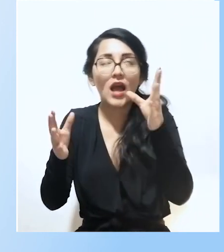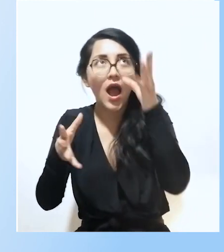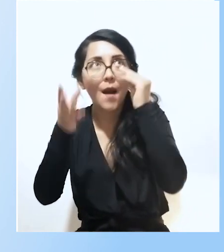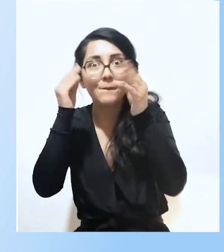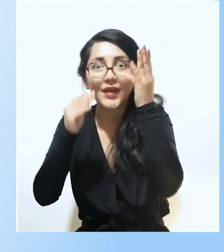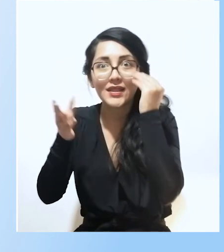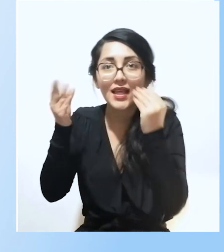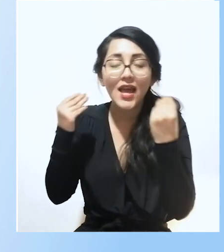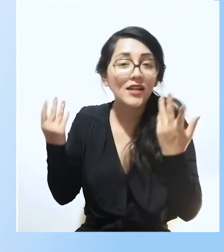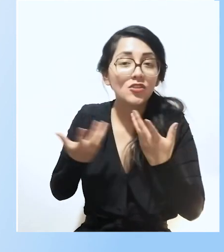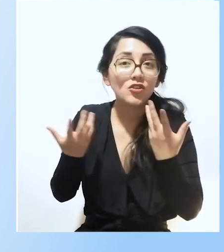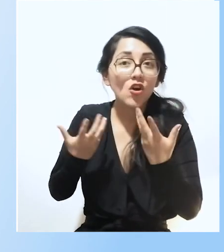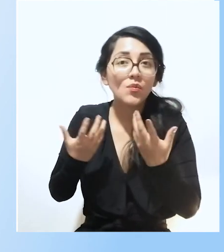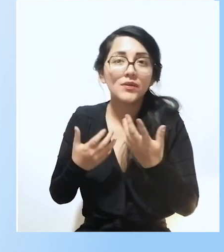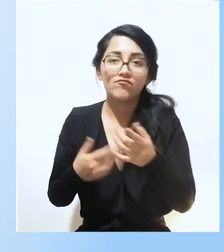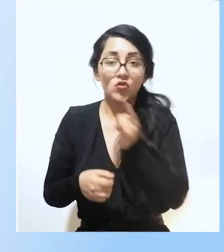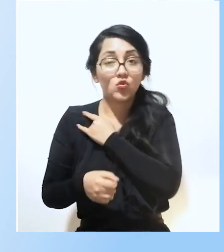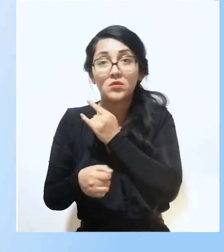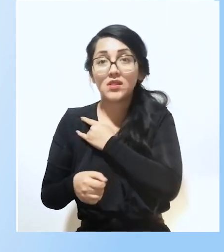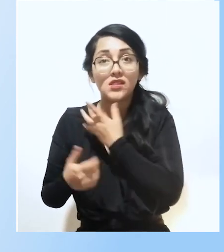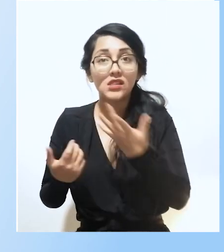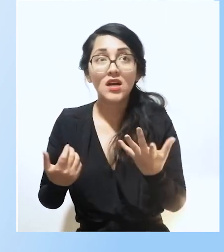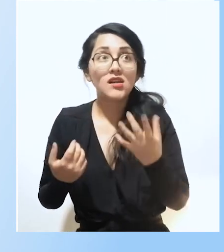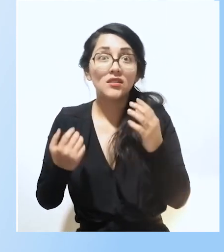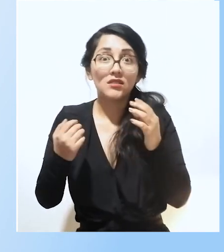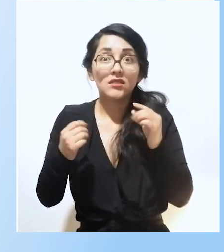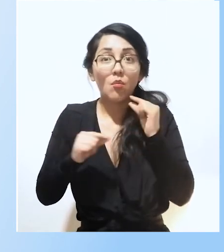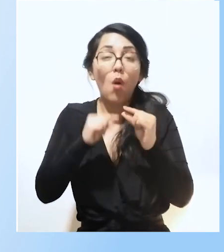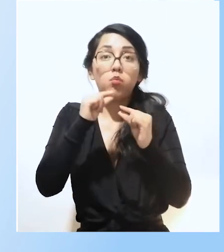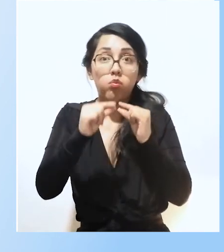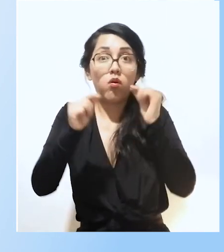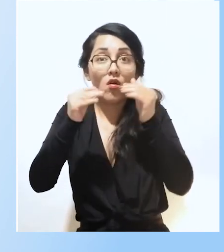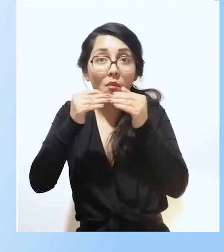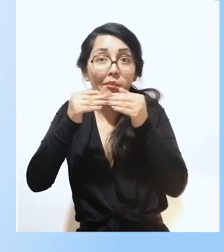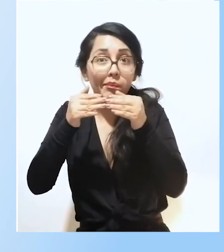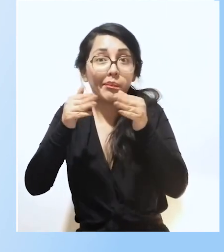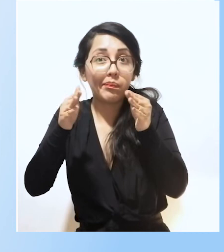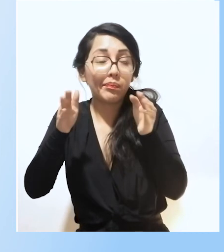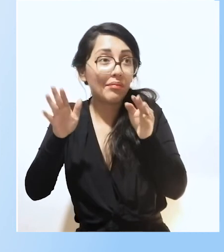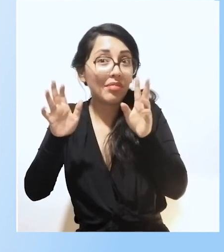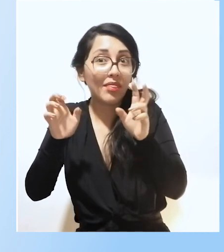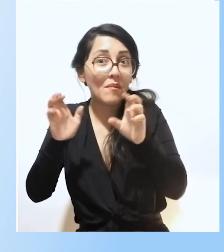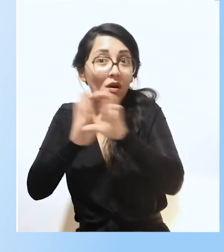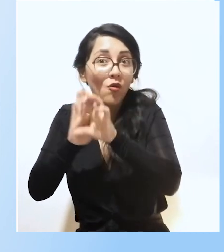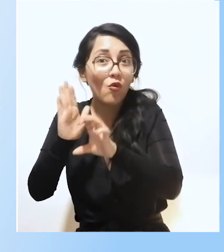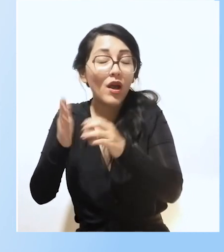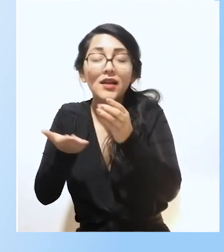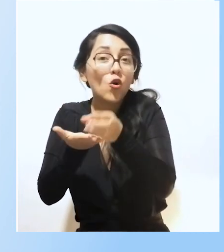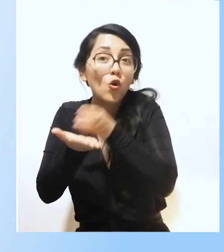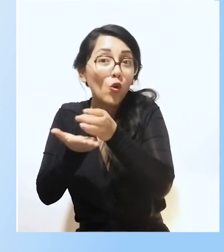que las universidades vayan introduciendo alguna materia o dentro de las